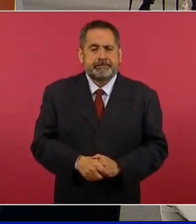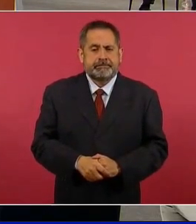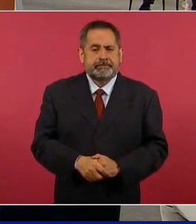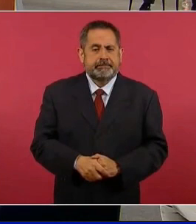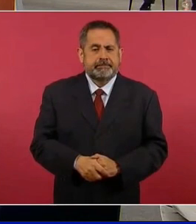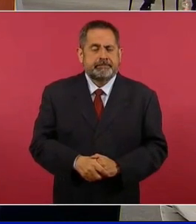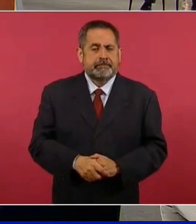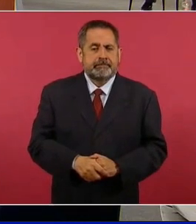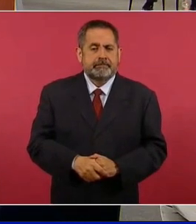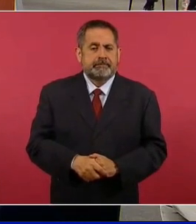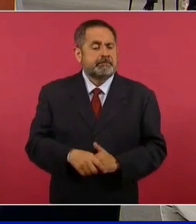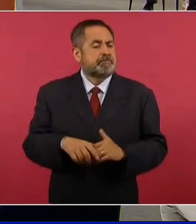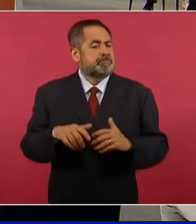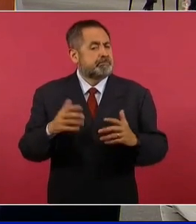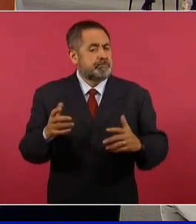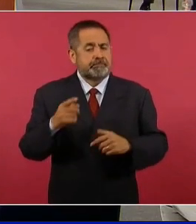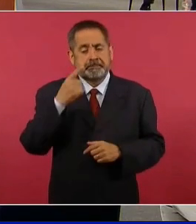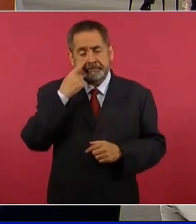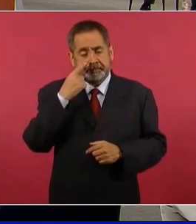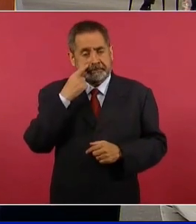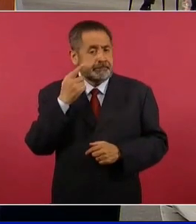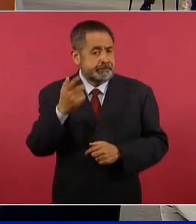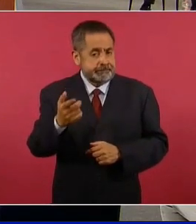Entonces, todo esto